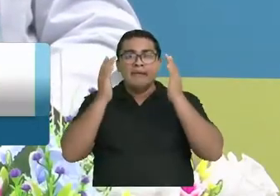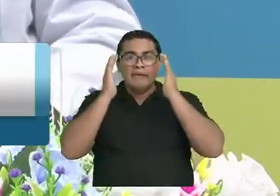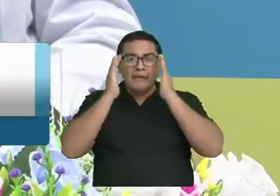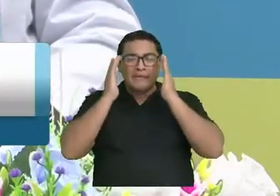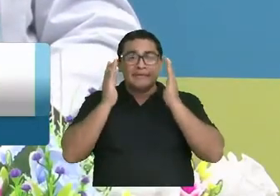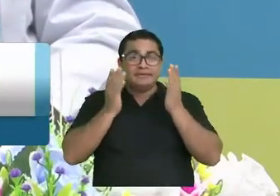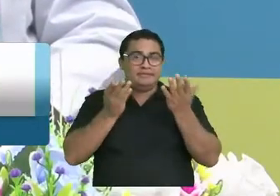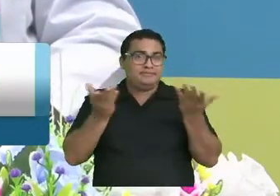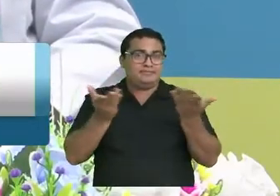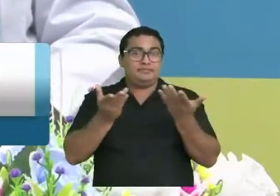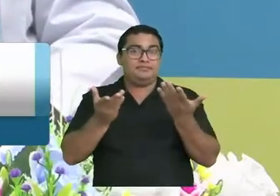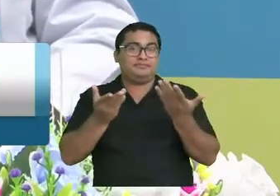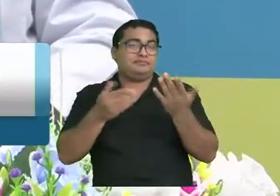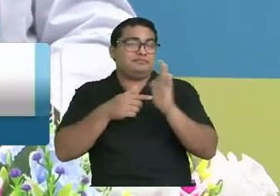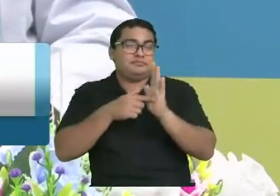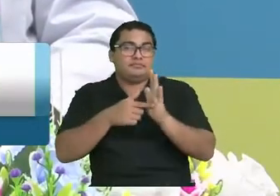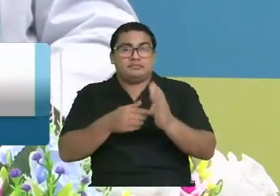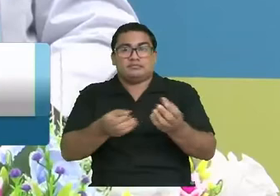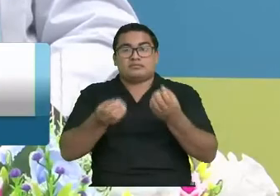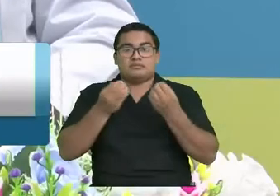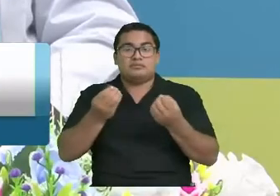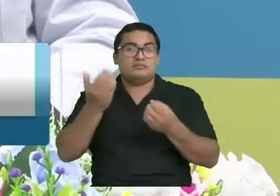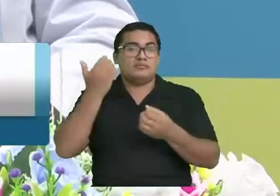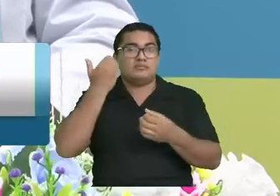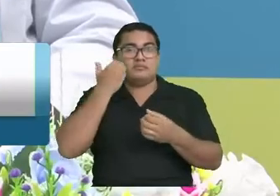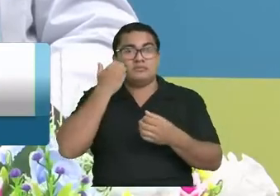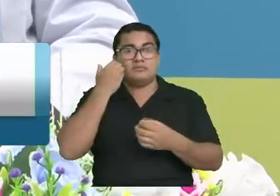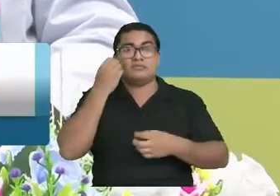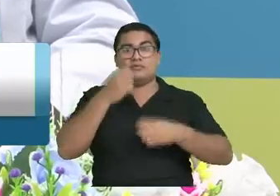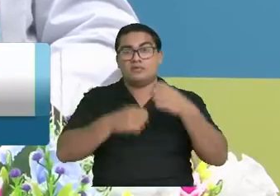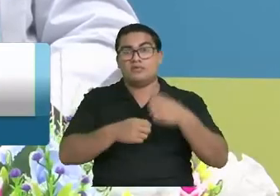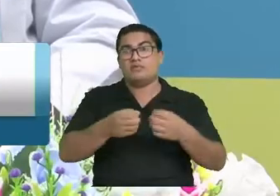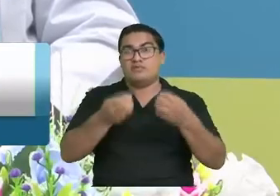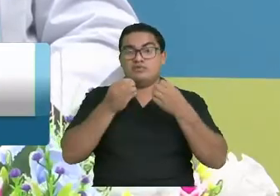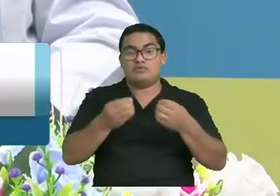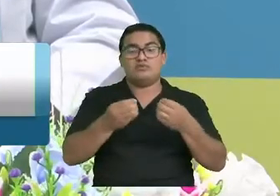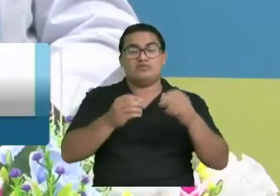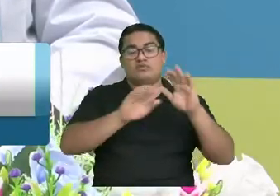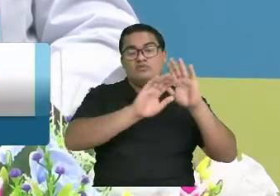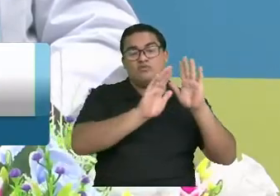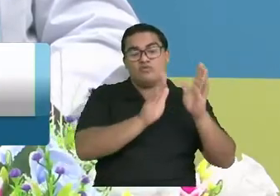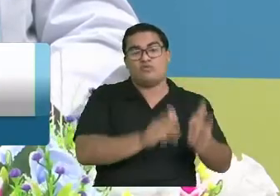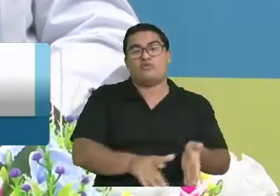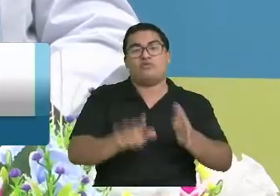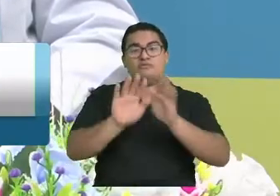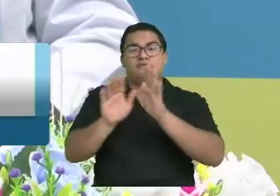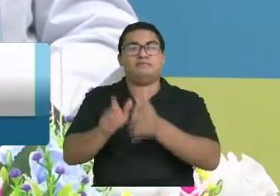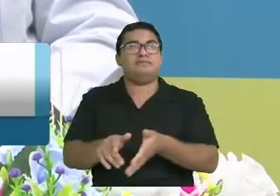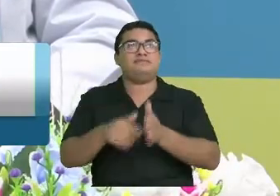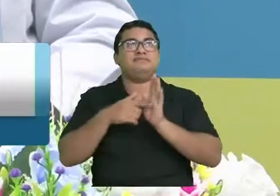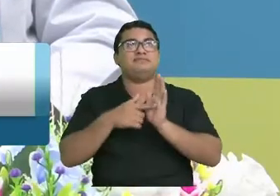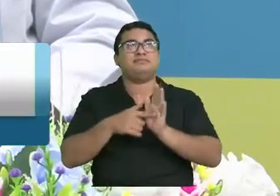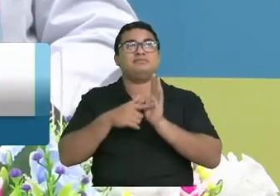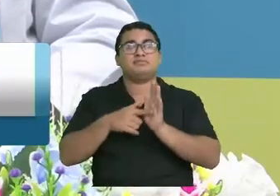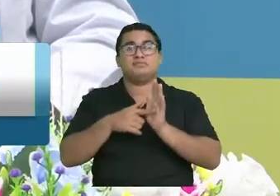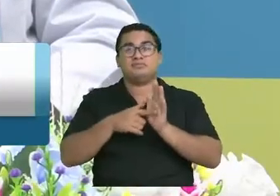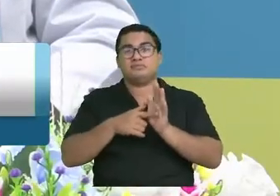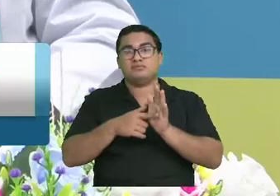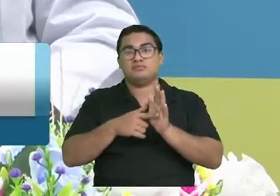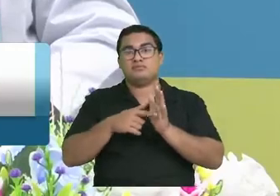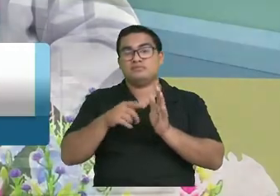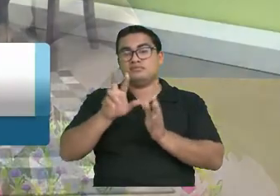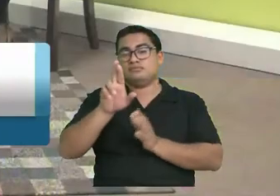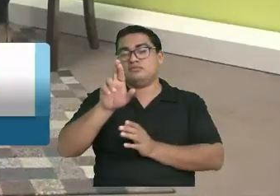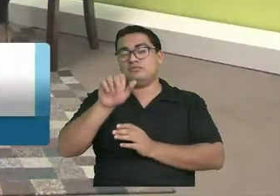género, el lupus, por ejemplo, tengo entendido que es una enfermedad que afecta mucho a las mujeres. Así es. En el caso de este síndrome a